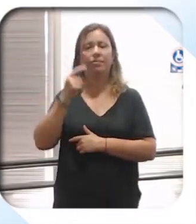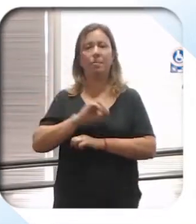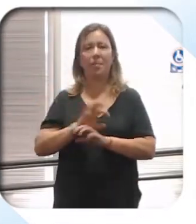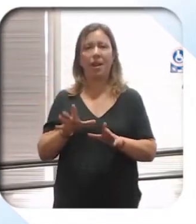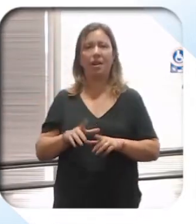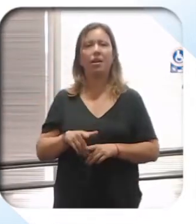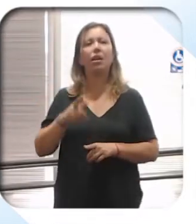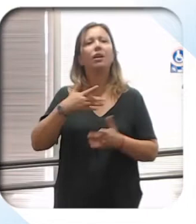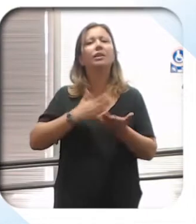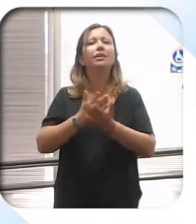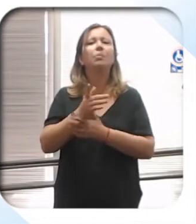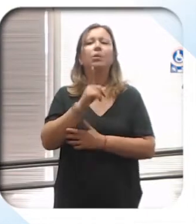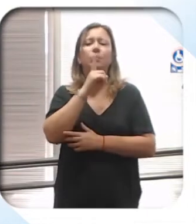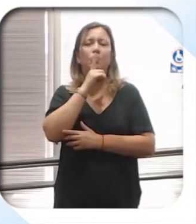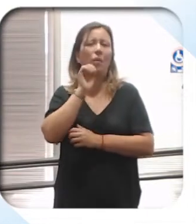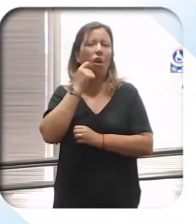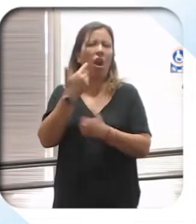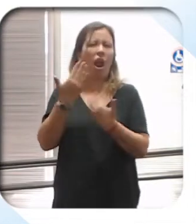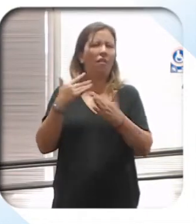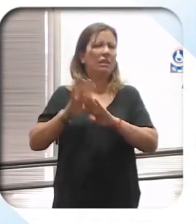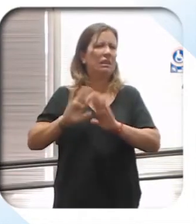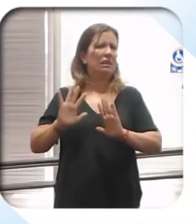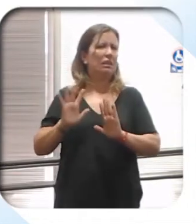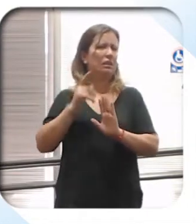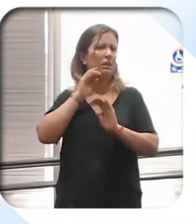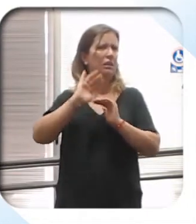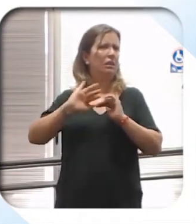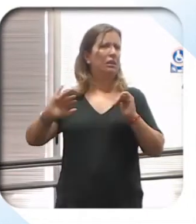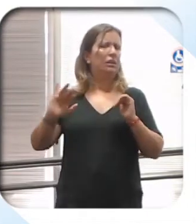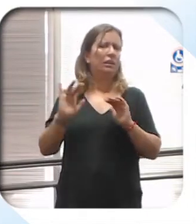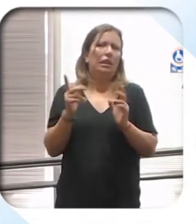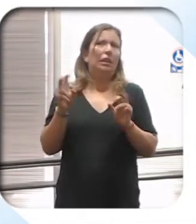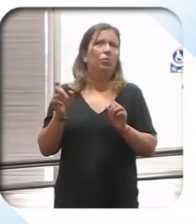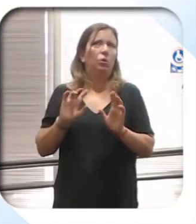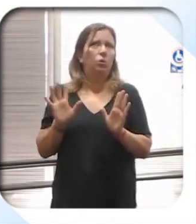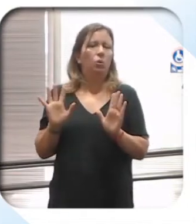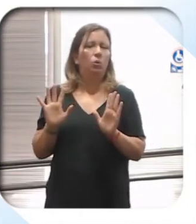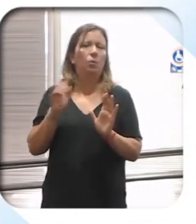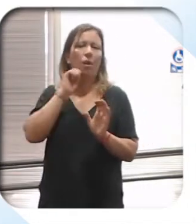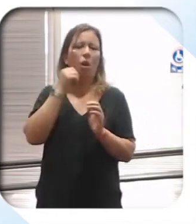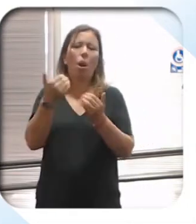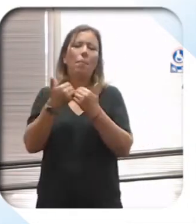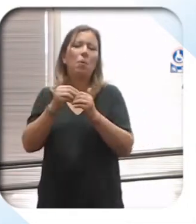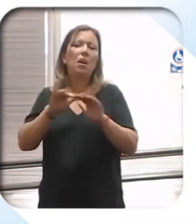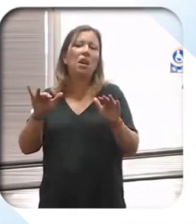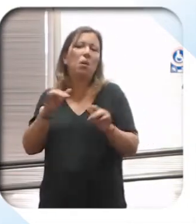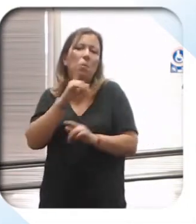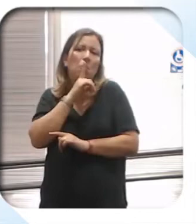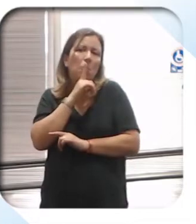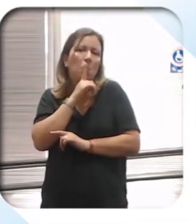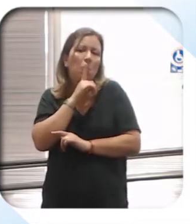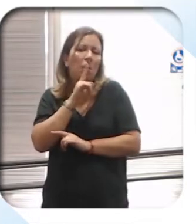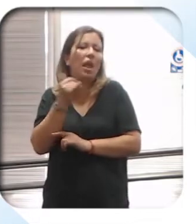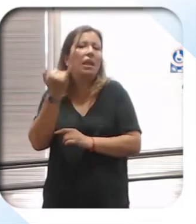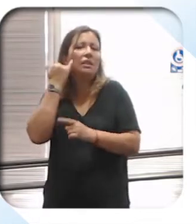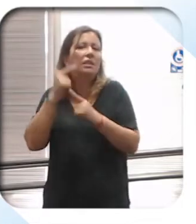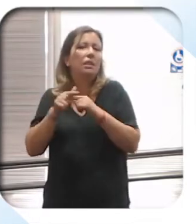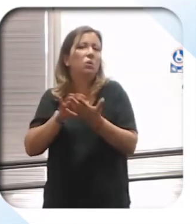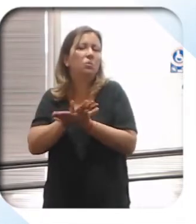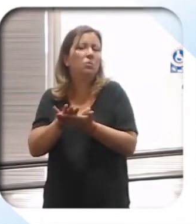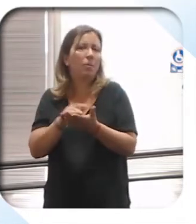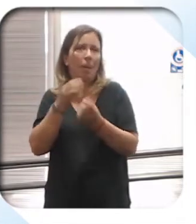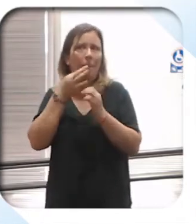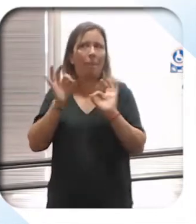por eso son silencios convenientes. No hay nada mejor que un niño silenciado en su sexualidad. Y